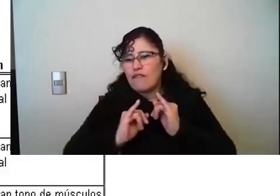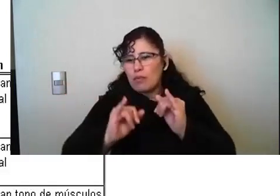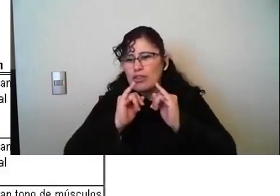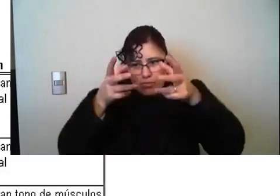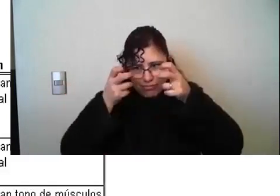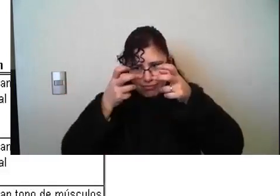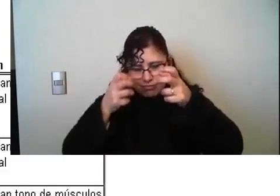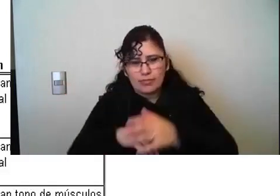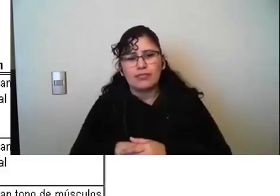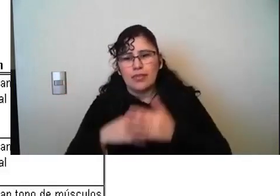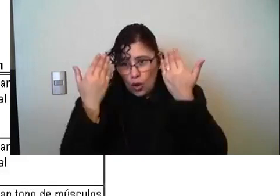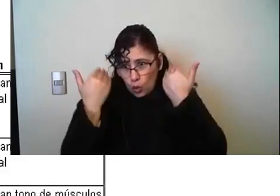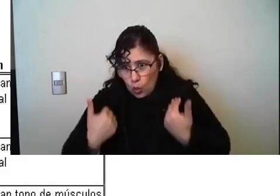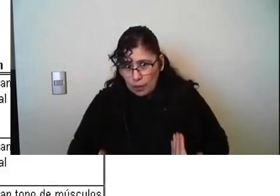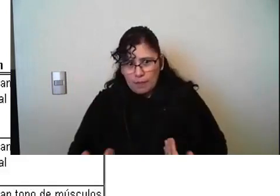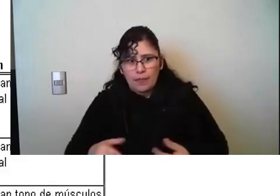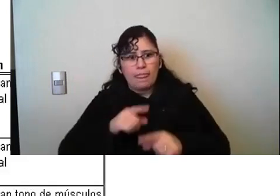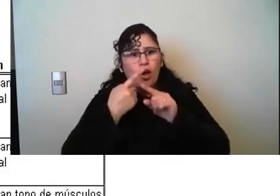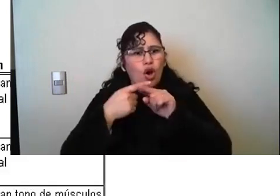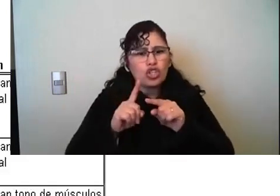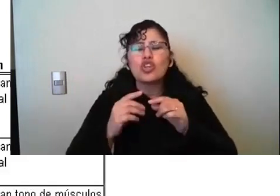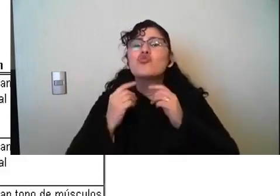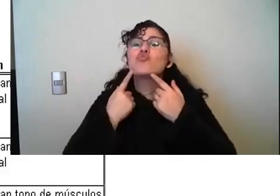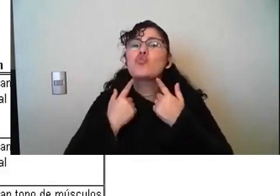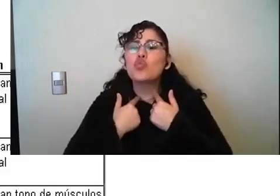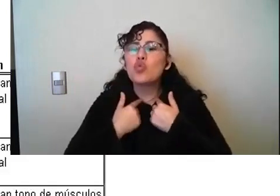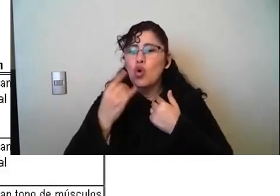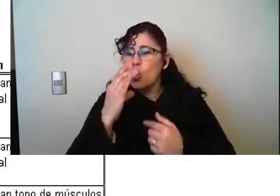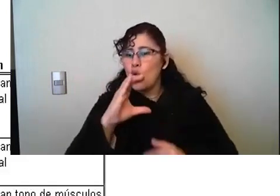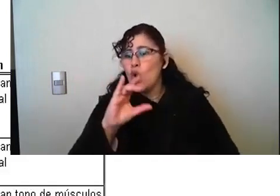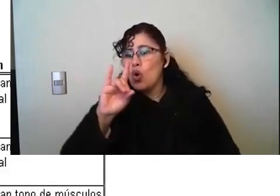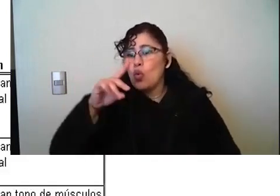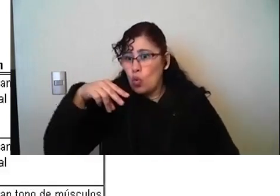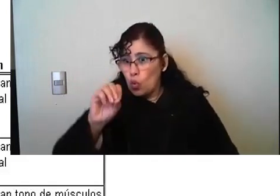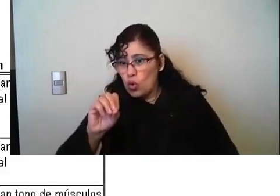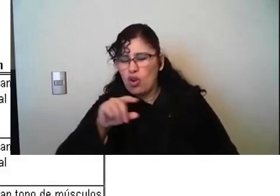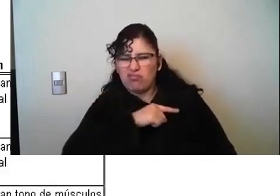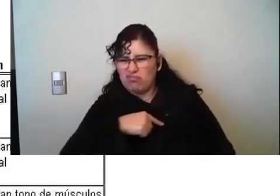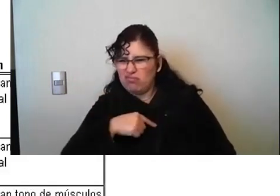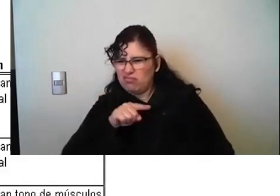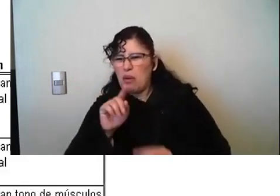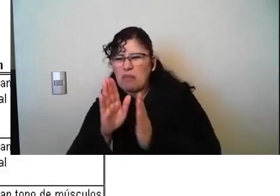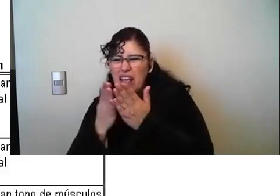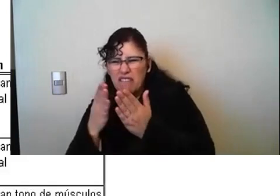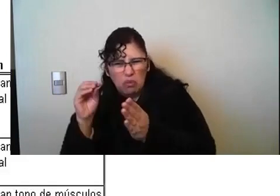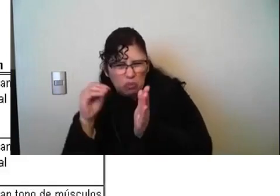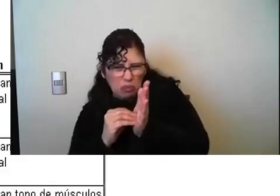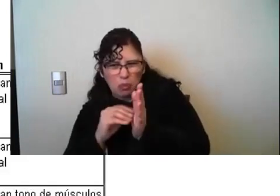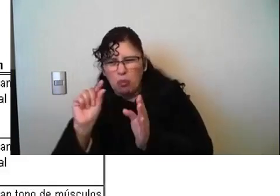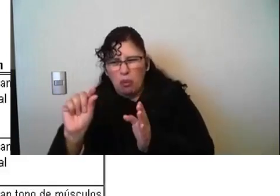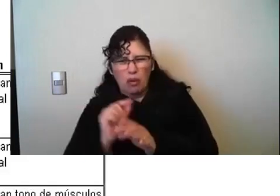de los miembros, y esto del cuello, principalmente el cúneo cerebeloso, lo van a encontrar en pocos libros, y viene de un núcleo que se